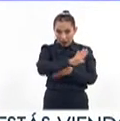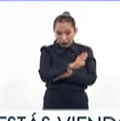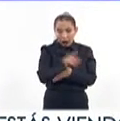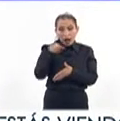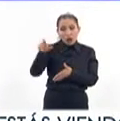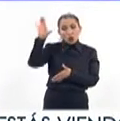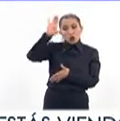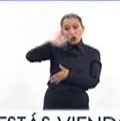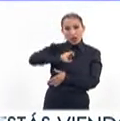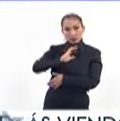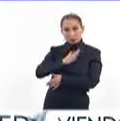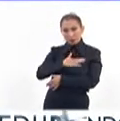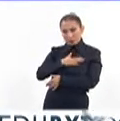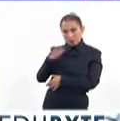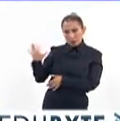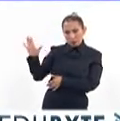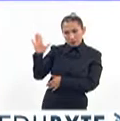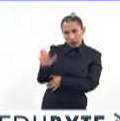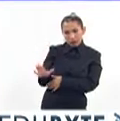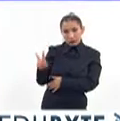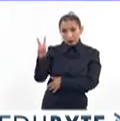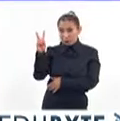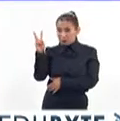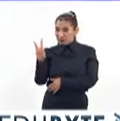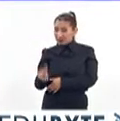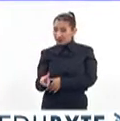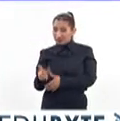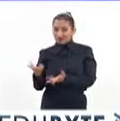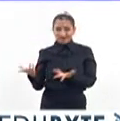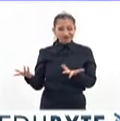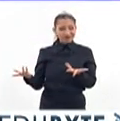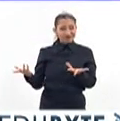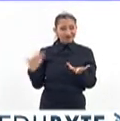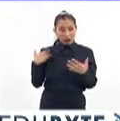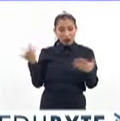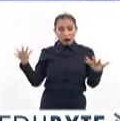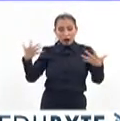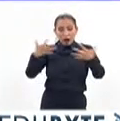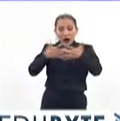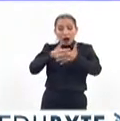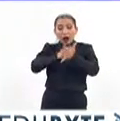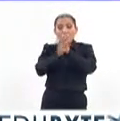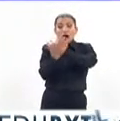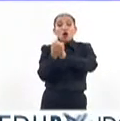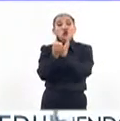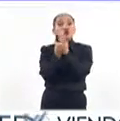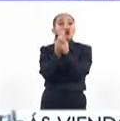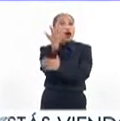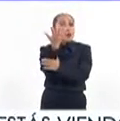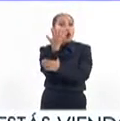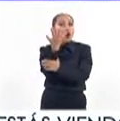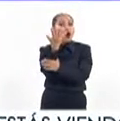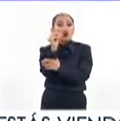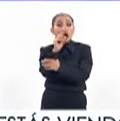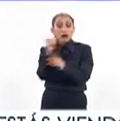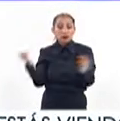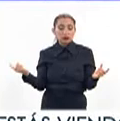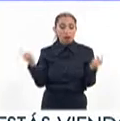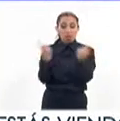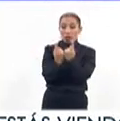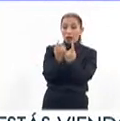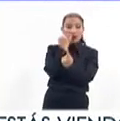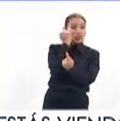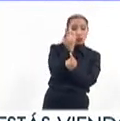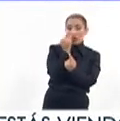y la cultura de los españoles, en realidad, bueno, forjaron algo nuevo, se enriquecieron. No es un encuentro también